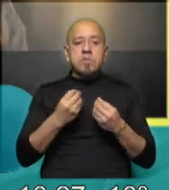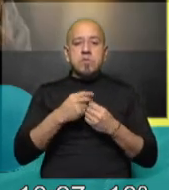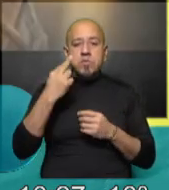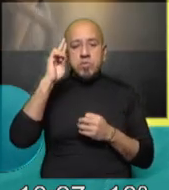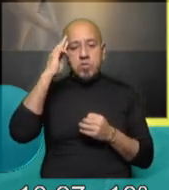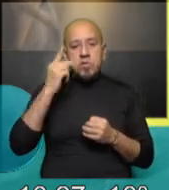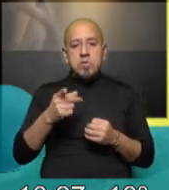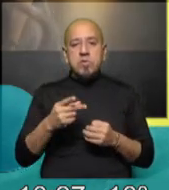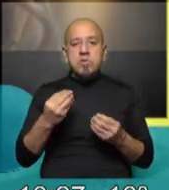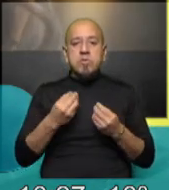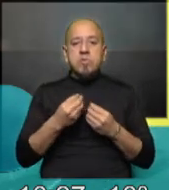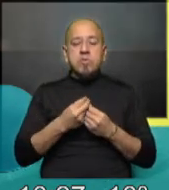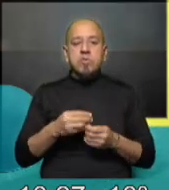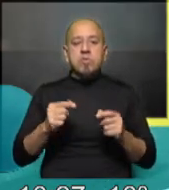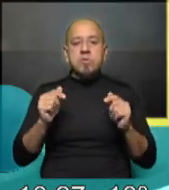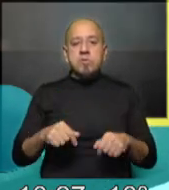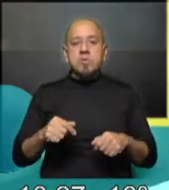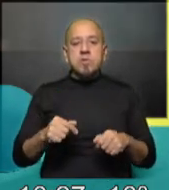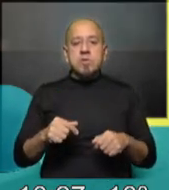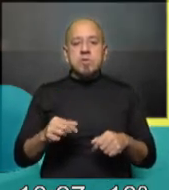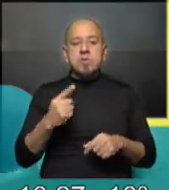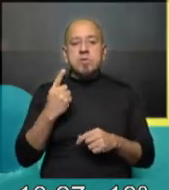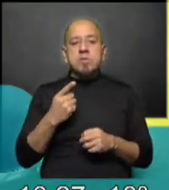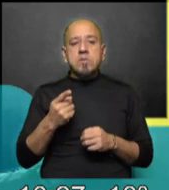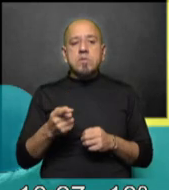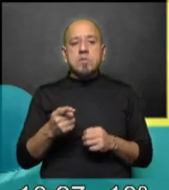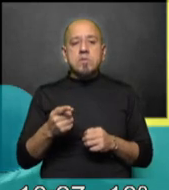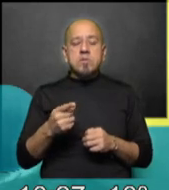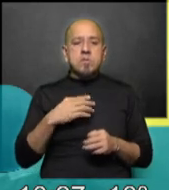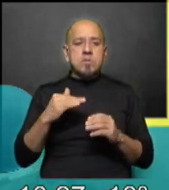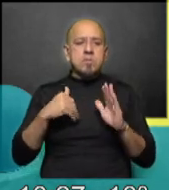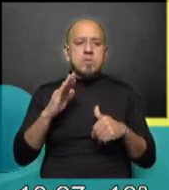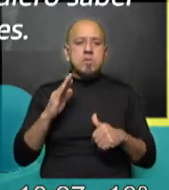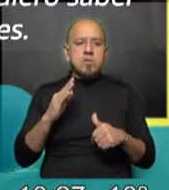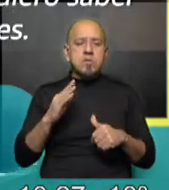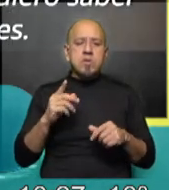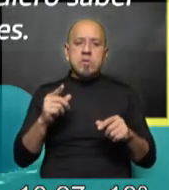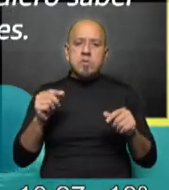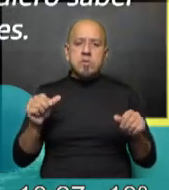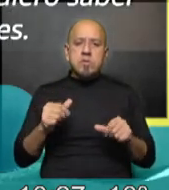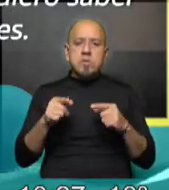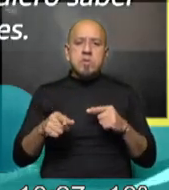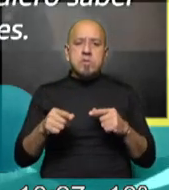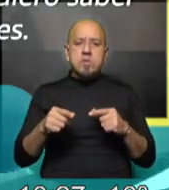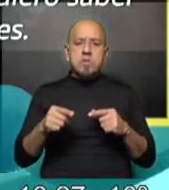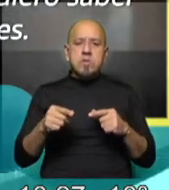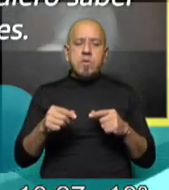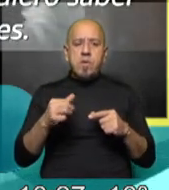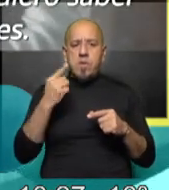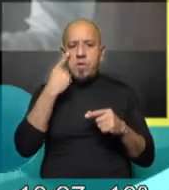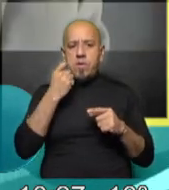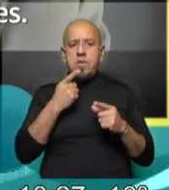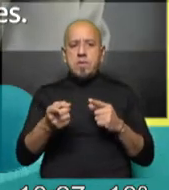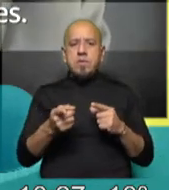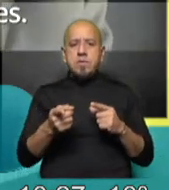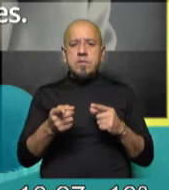mucho rodaje acá. La primera temporada, en su gran mayoría, fue rodada acá. Y acá se nota también, uno tiene que